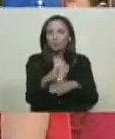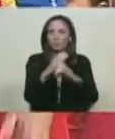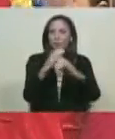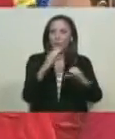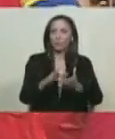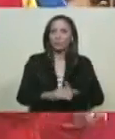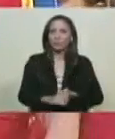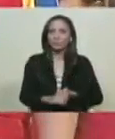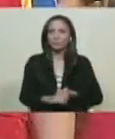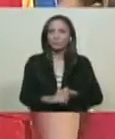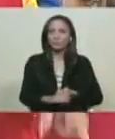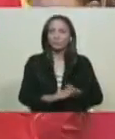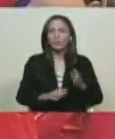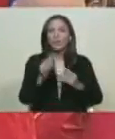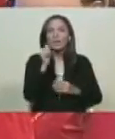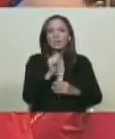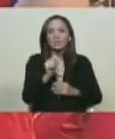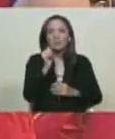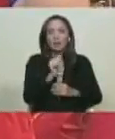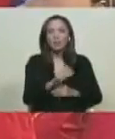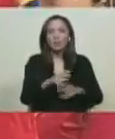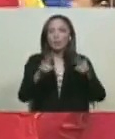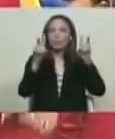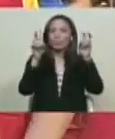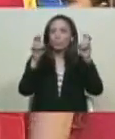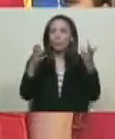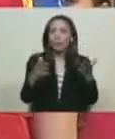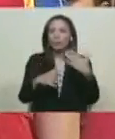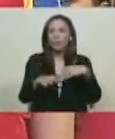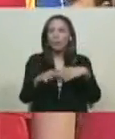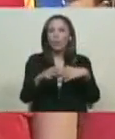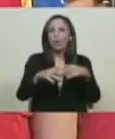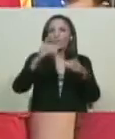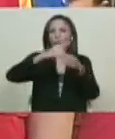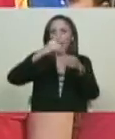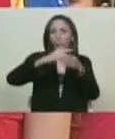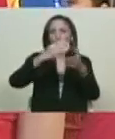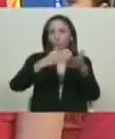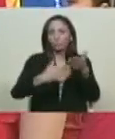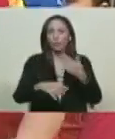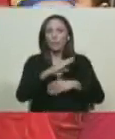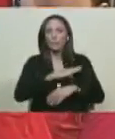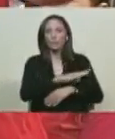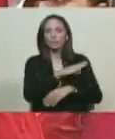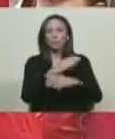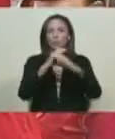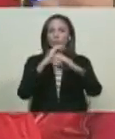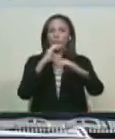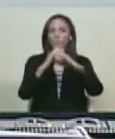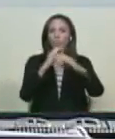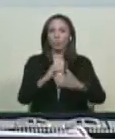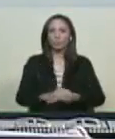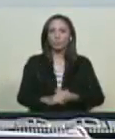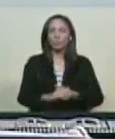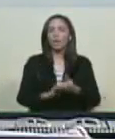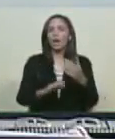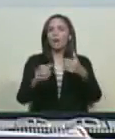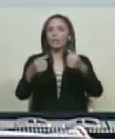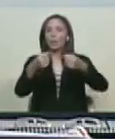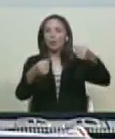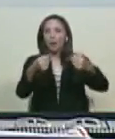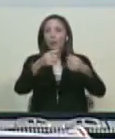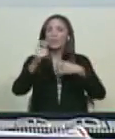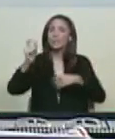el lanzamiento el sábado del nuevo censo de la misión transporte a nivel de lo que es los vehículos.